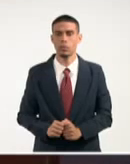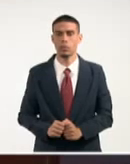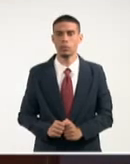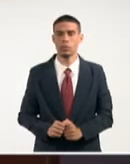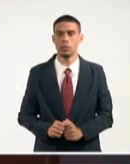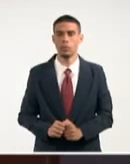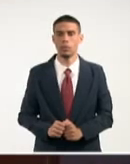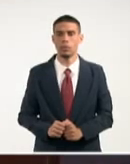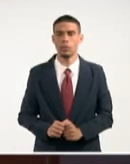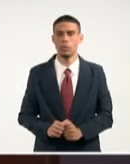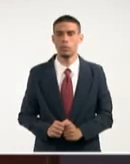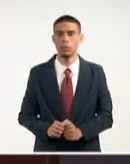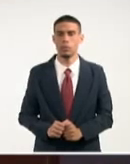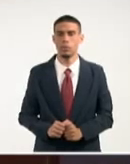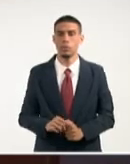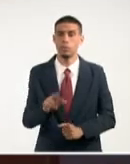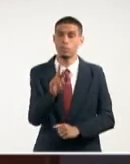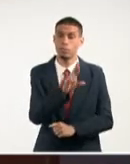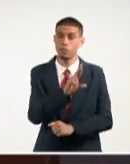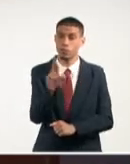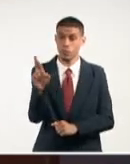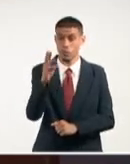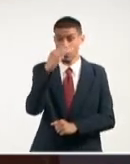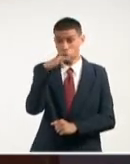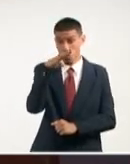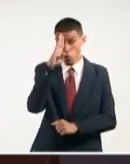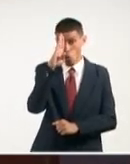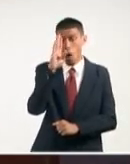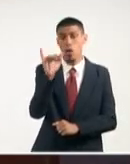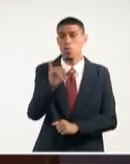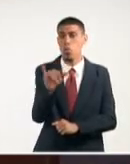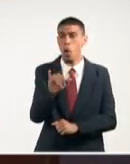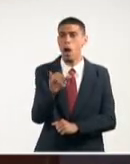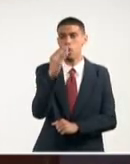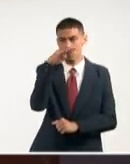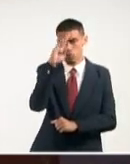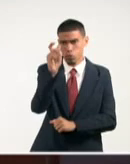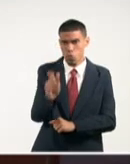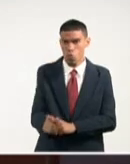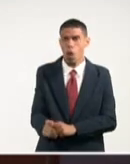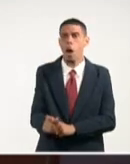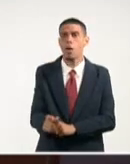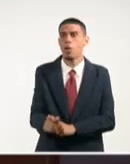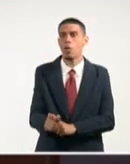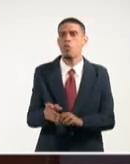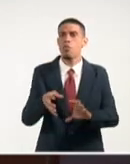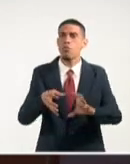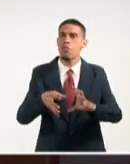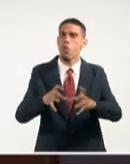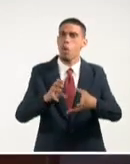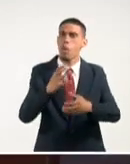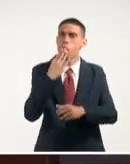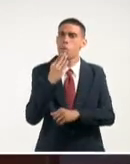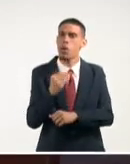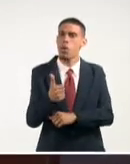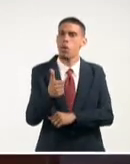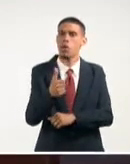revolución significó a Cuba y a los cubanos el concepto mismo de